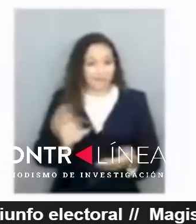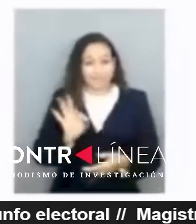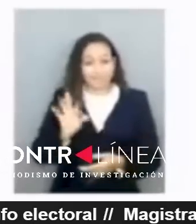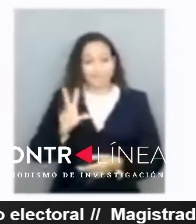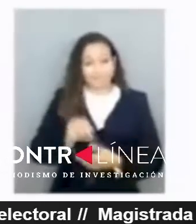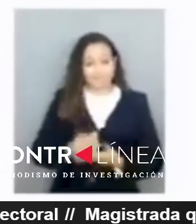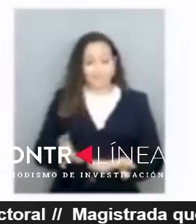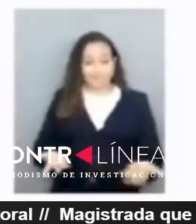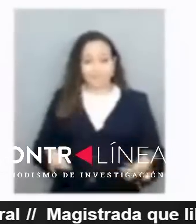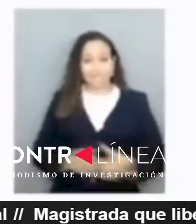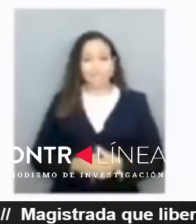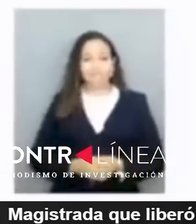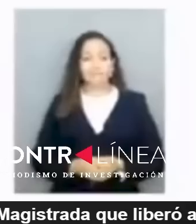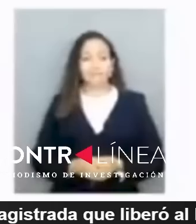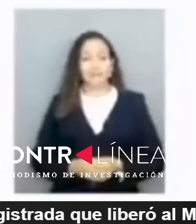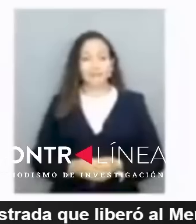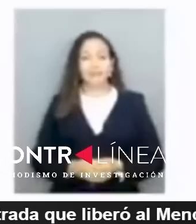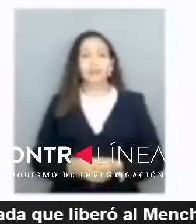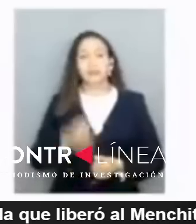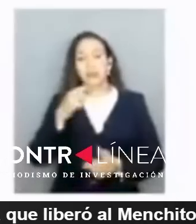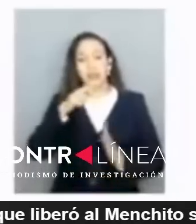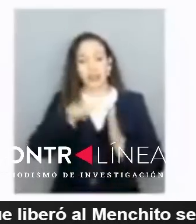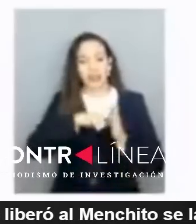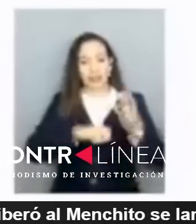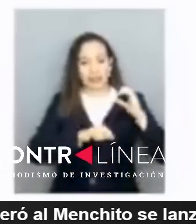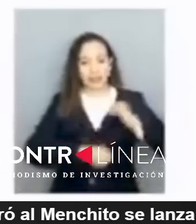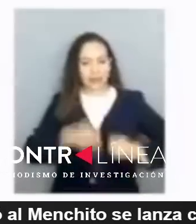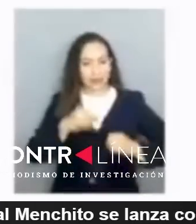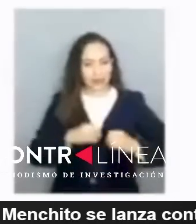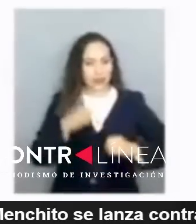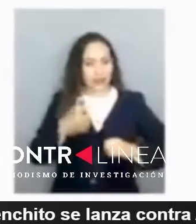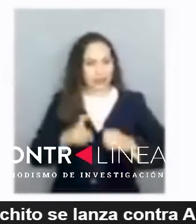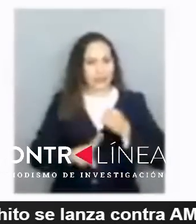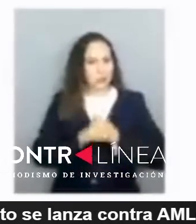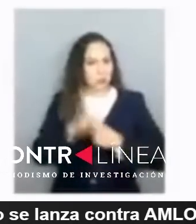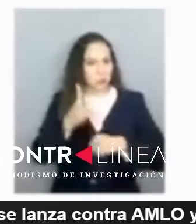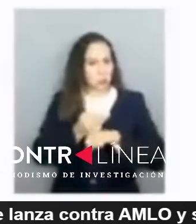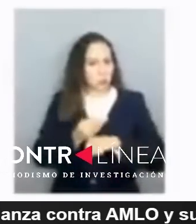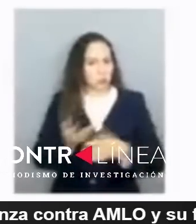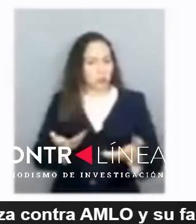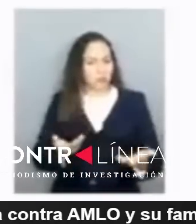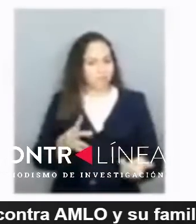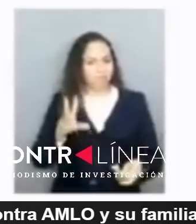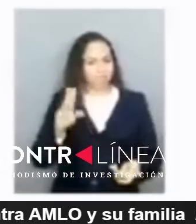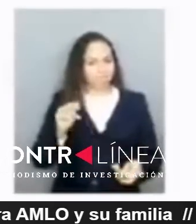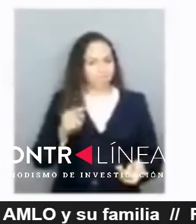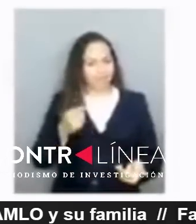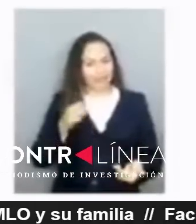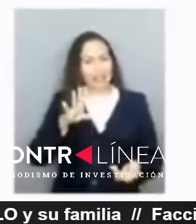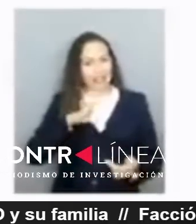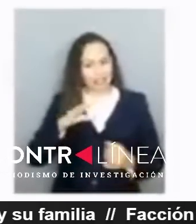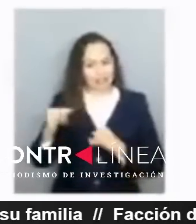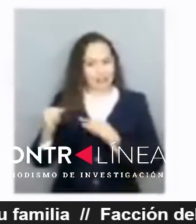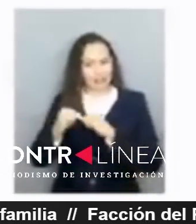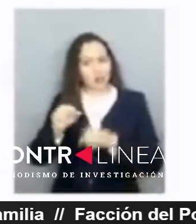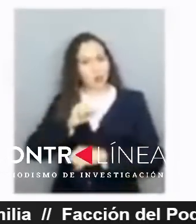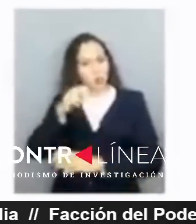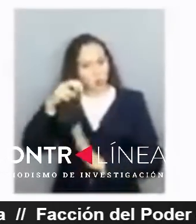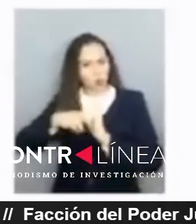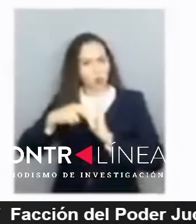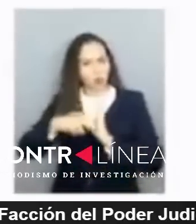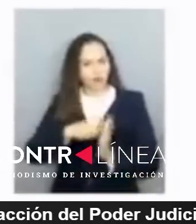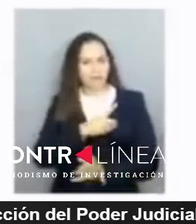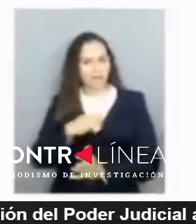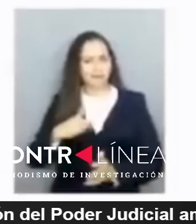La realidad es que la reforma no aborda el problema de raíz. Por eso quiero aprovechar esta